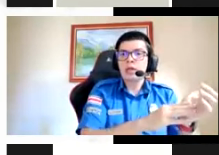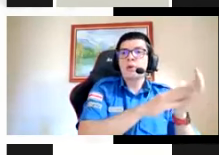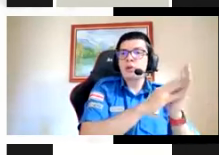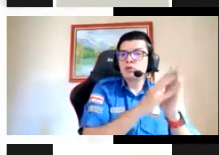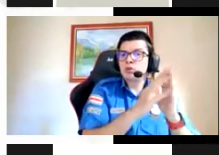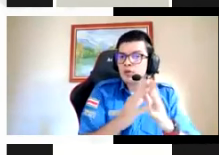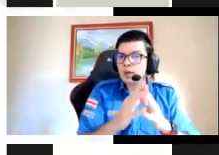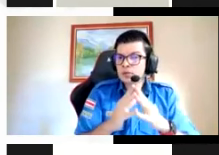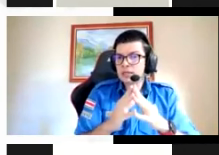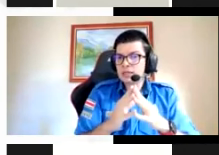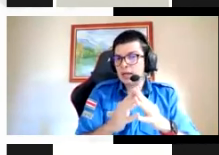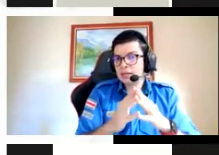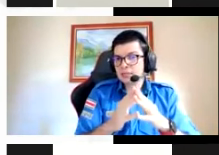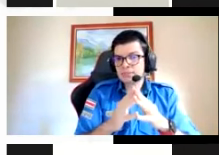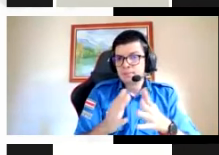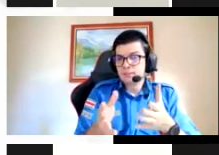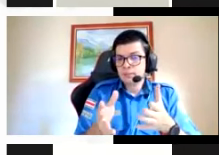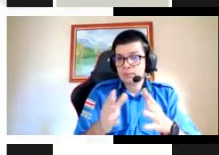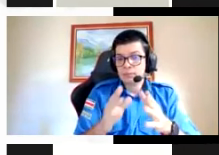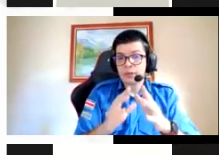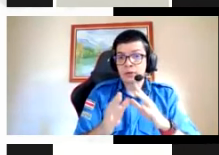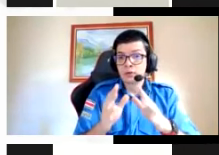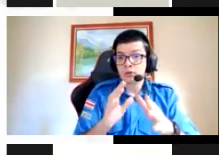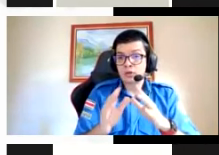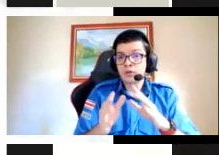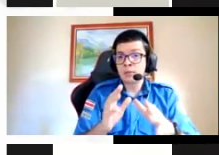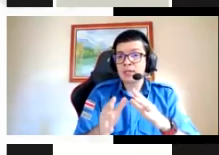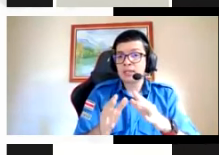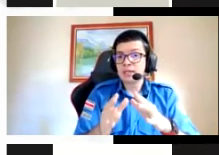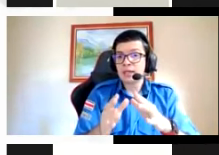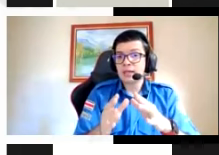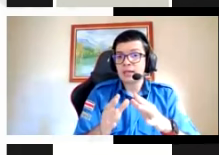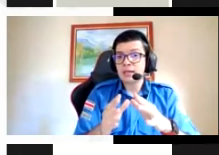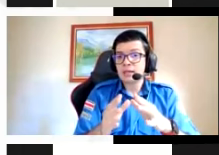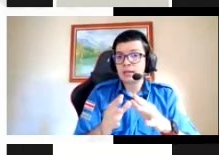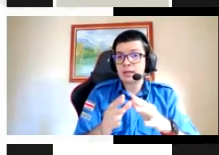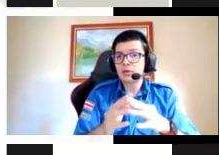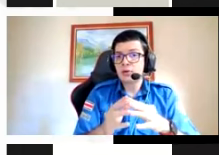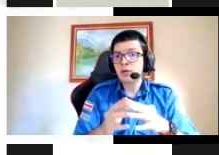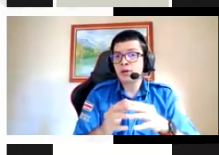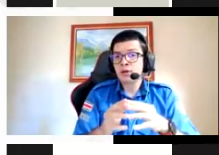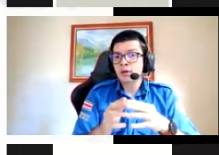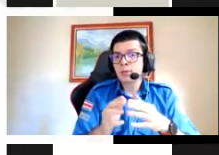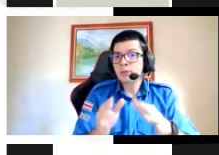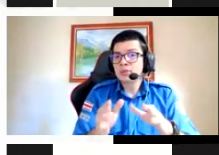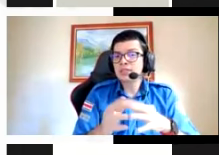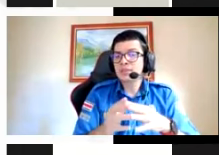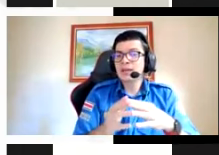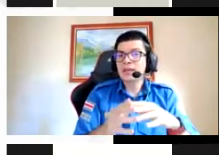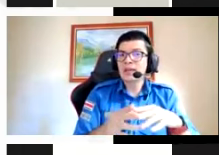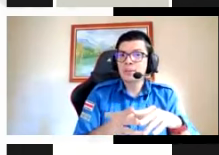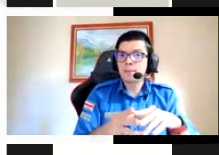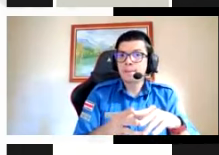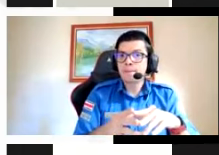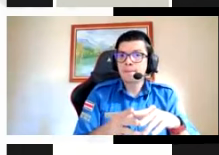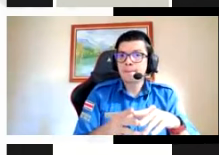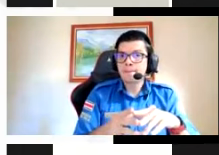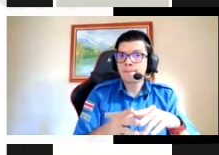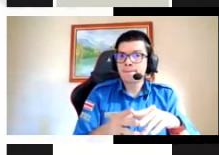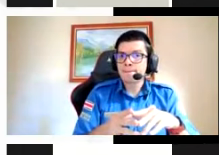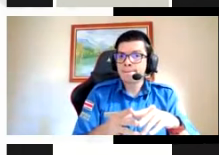¿Ok? Pero no solo veamos perdón, no solo veamos el regulador, veamos esa manguera.